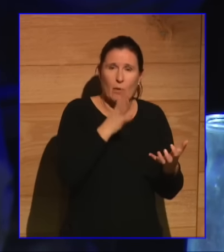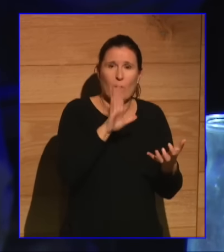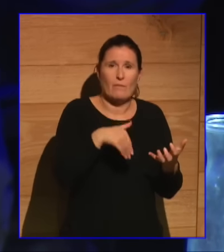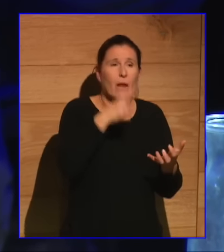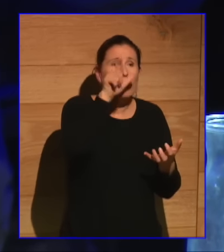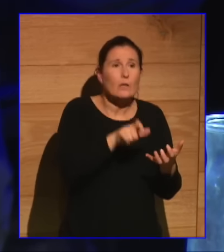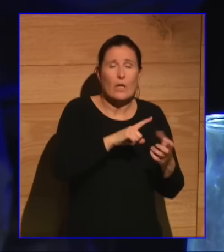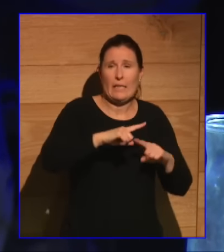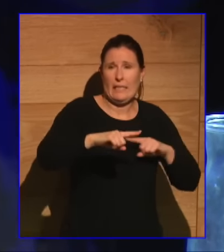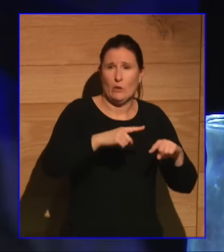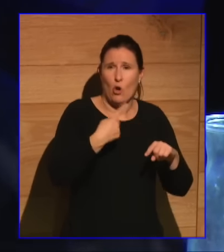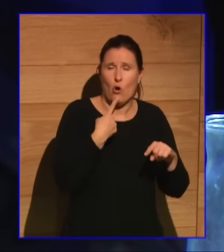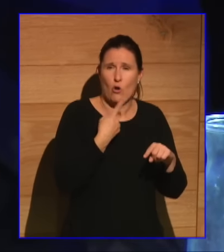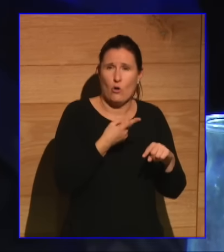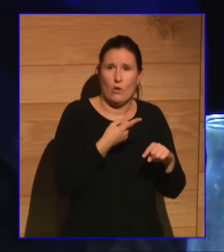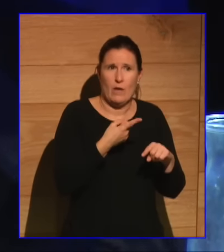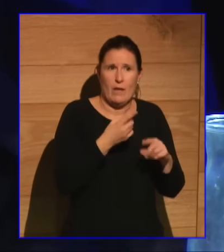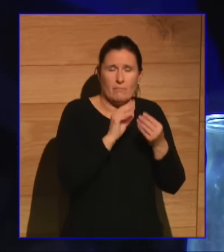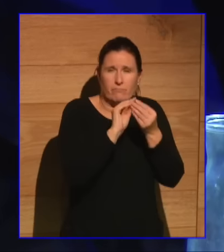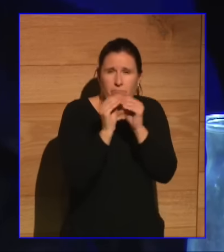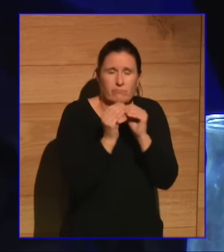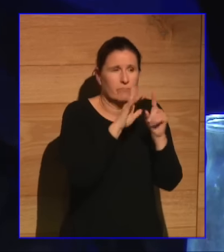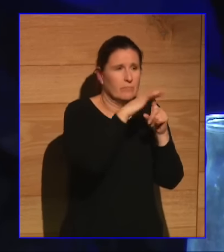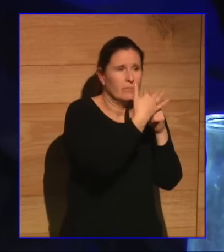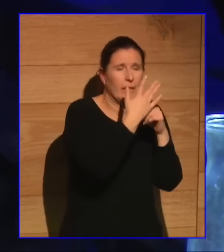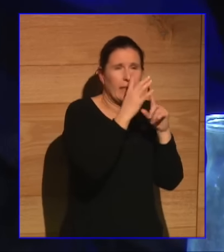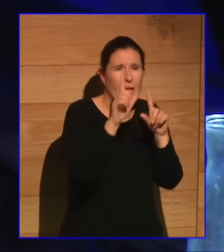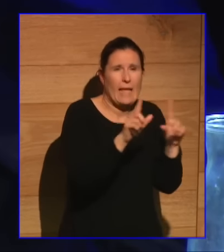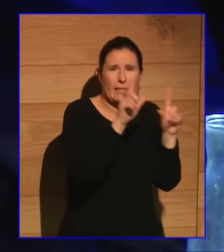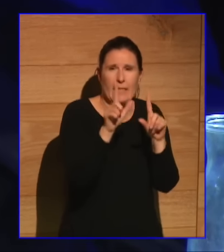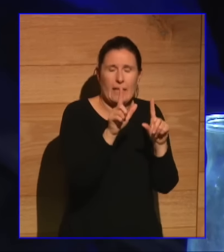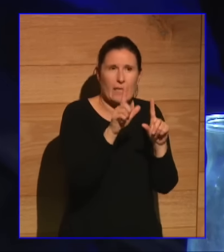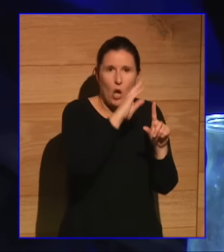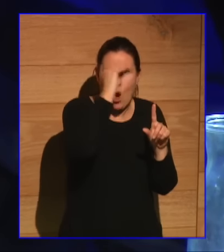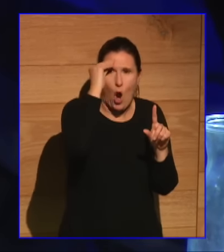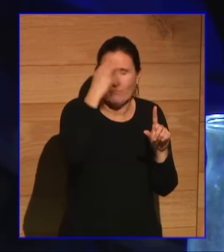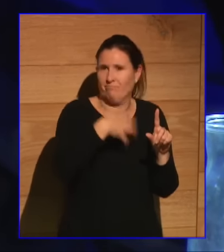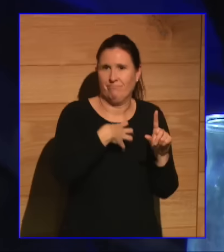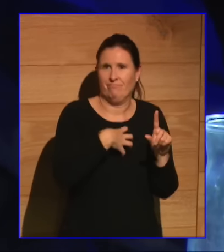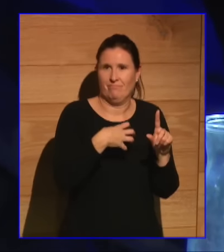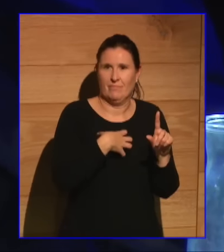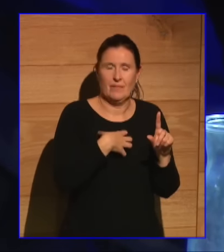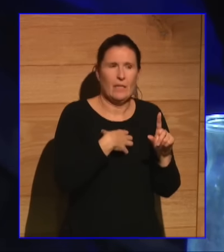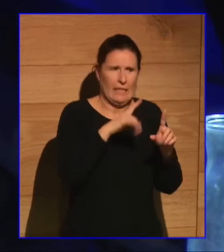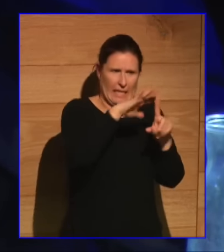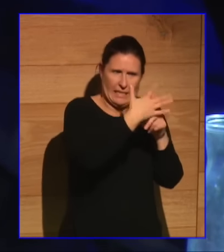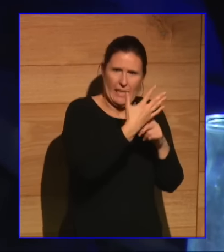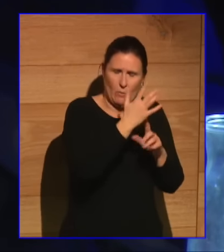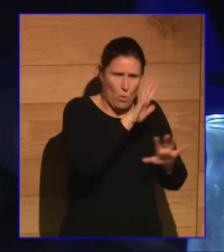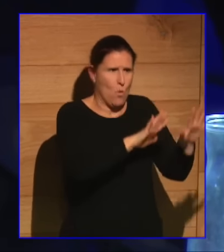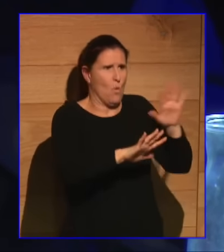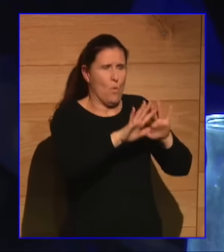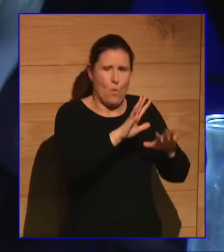hay un director que está haciendo escenas inolvidables, además de escenas aparatosas, además de